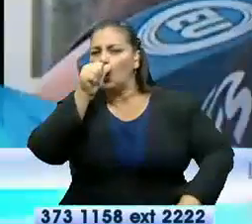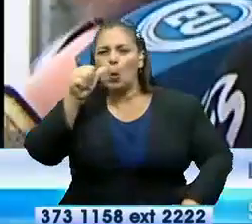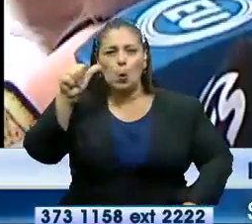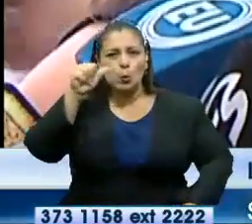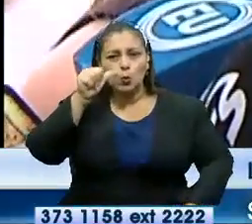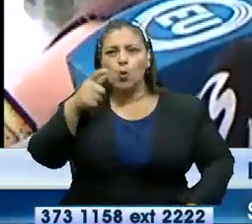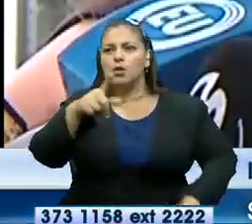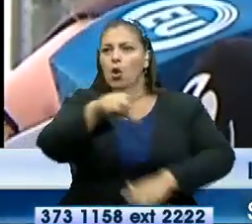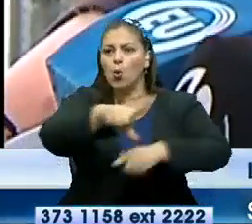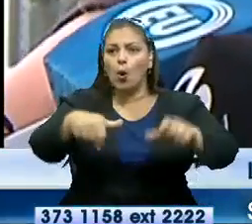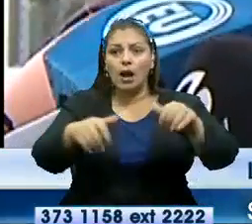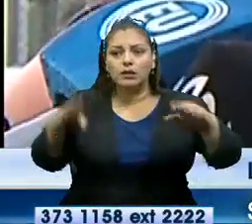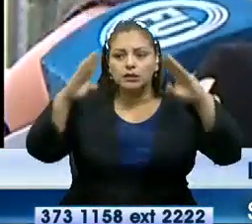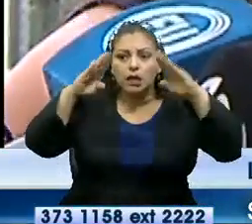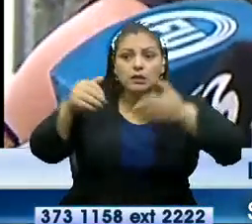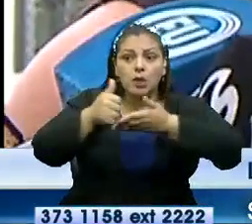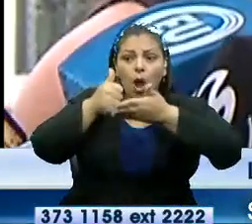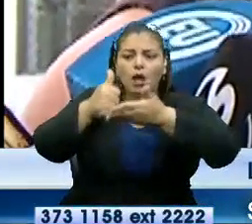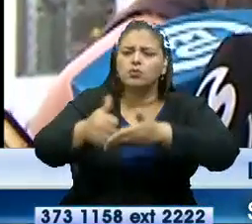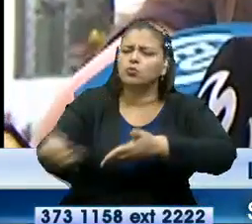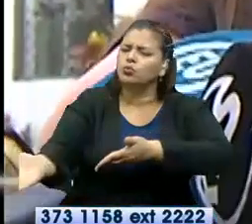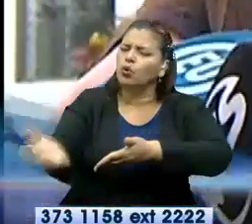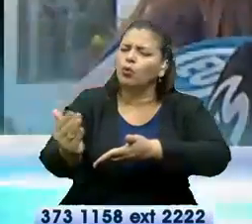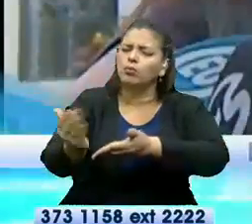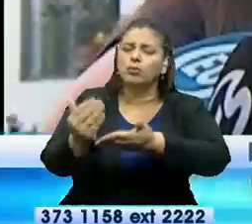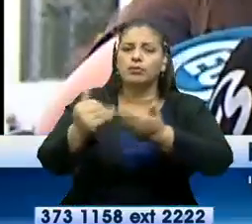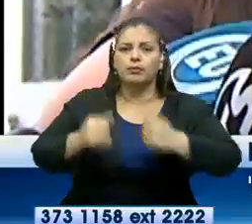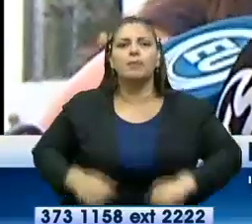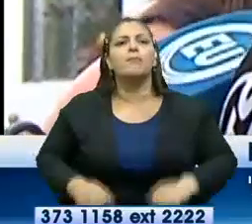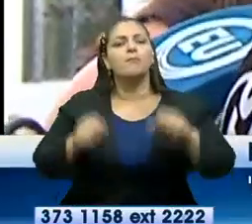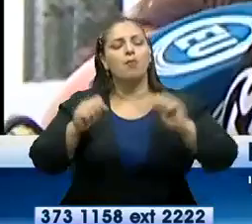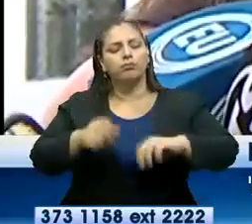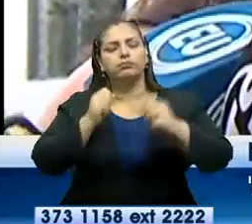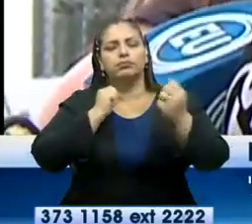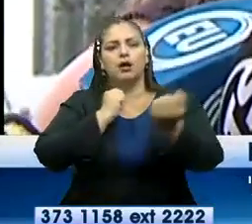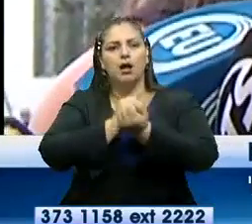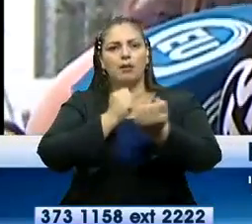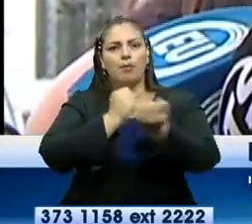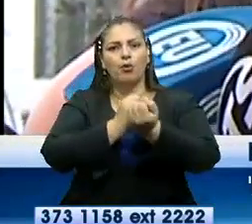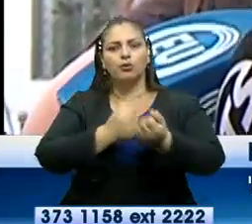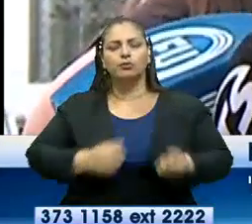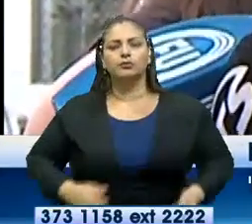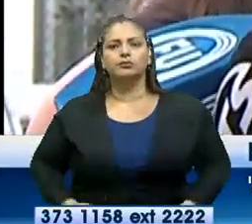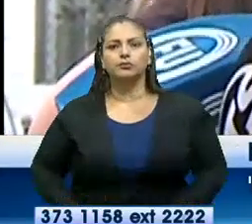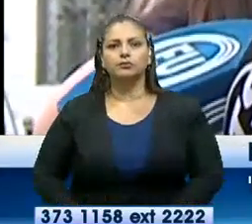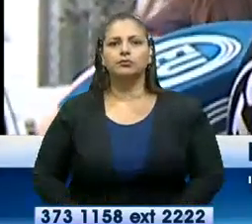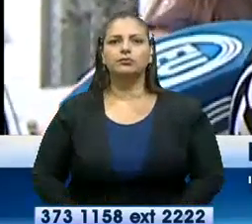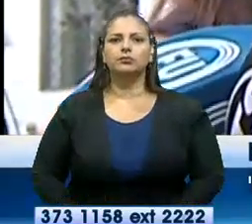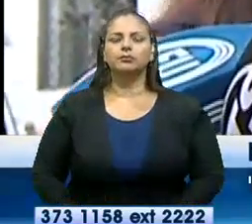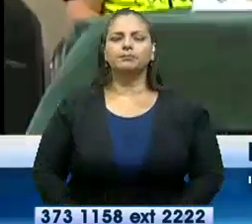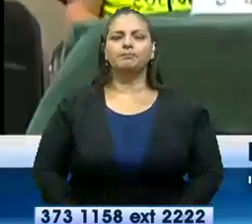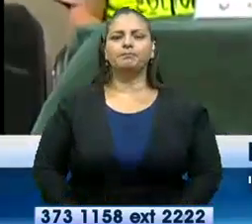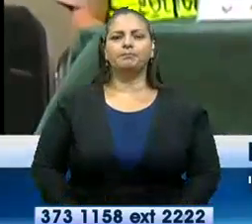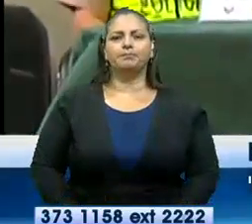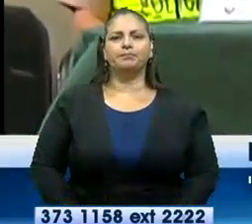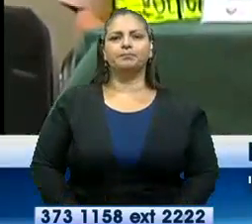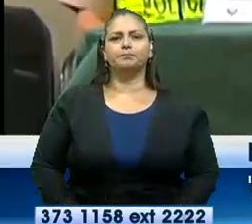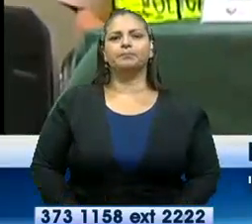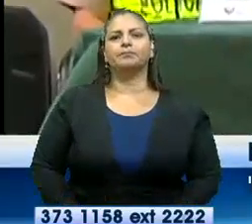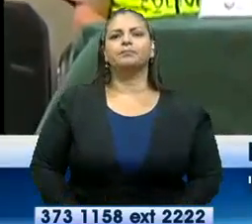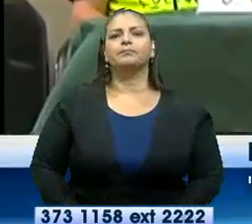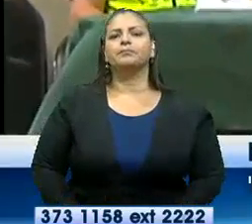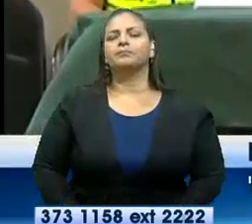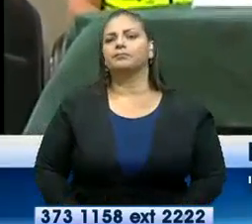a la estrategia pública para tener una red nacional que abarque toda la demanda que tenemos. Neutralizar